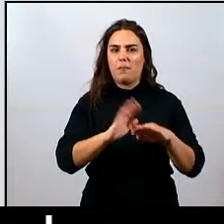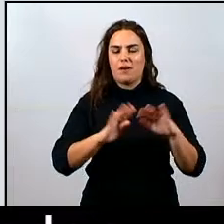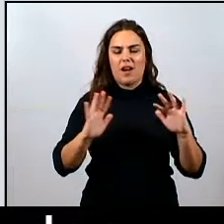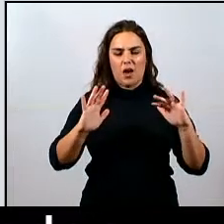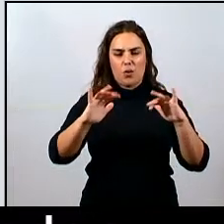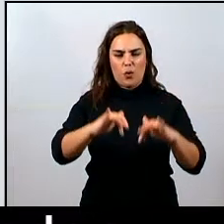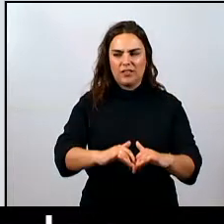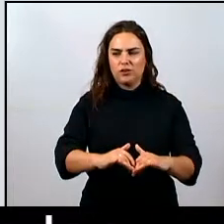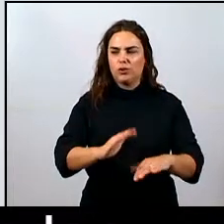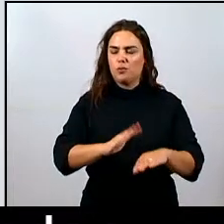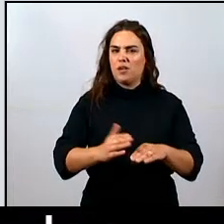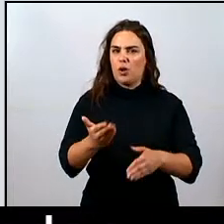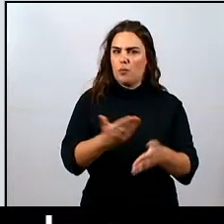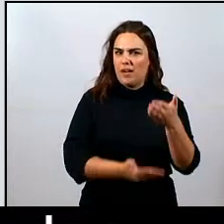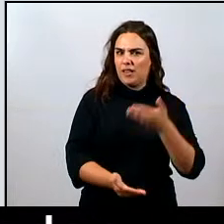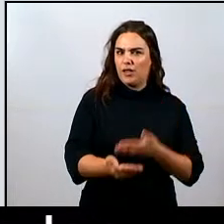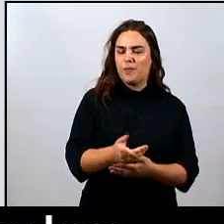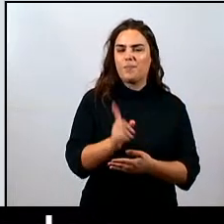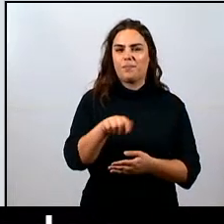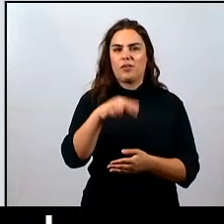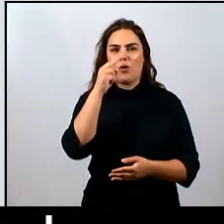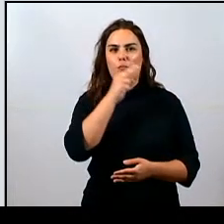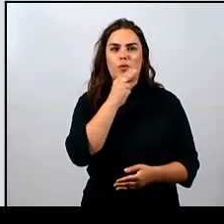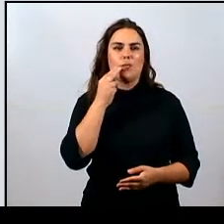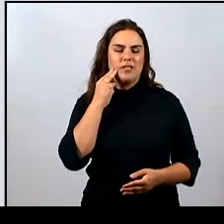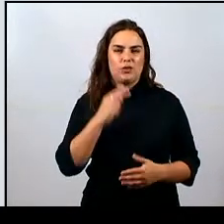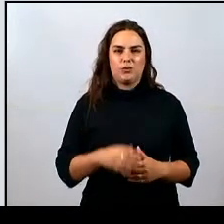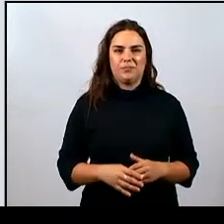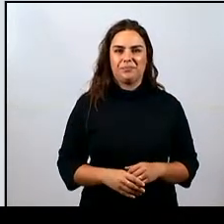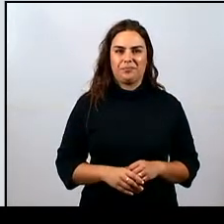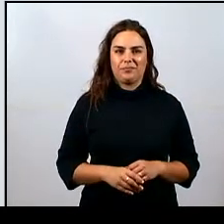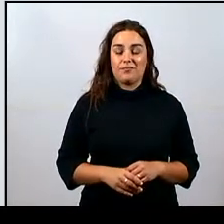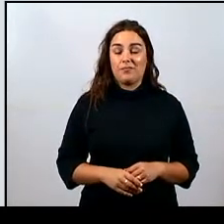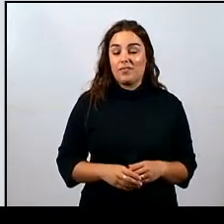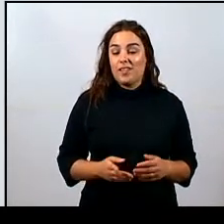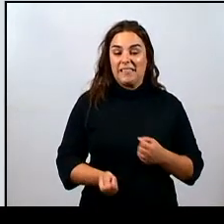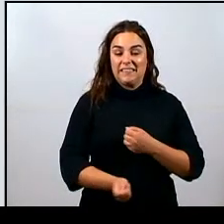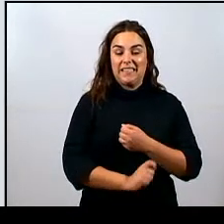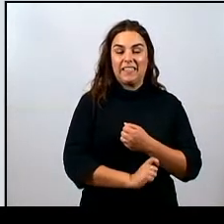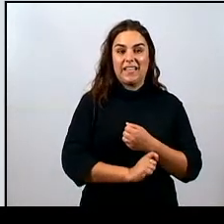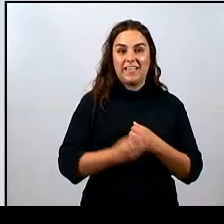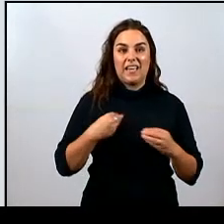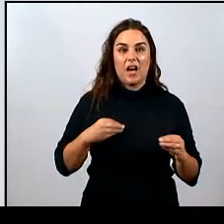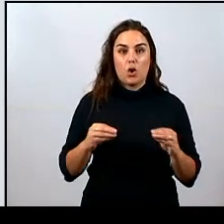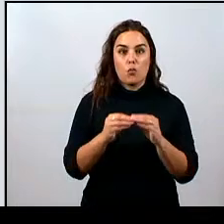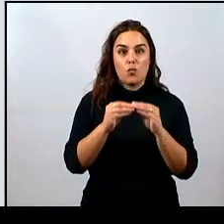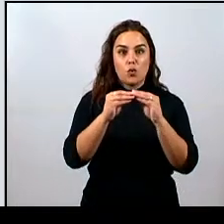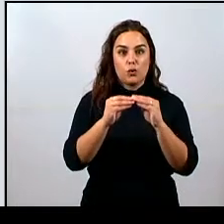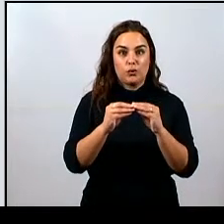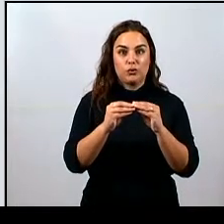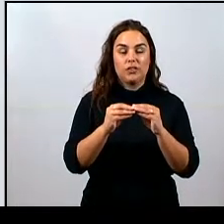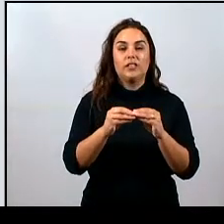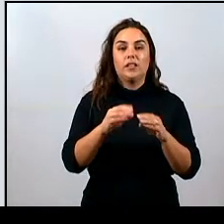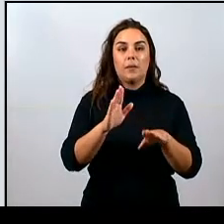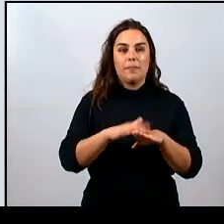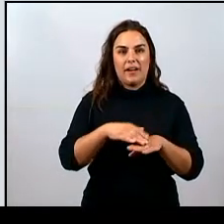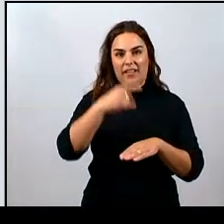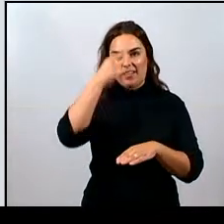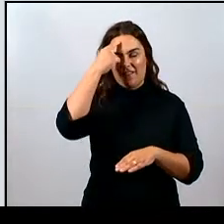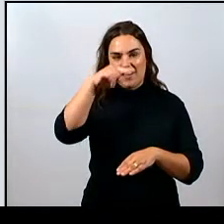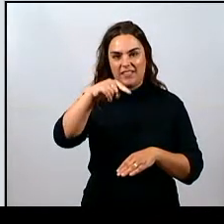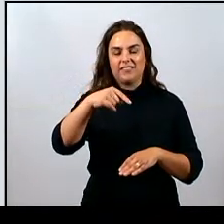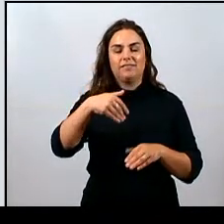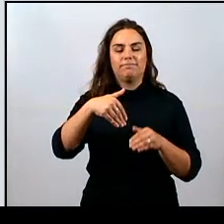de la cooperación y en el compromiso mutuo. Y con esa estrategia común y marcando ese mismo rumbo hacia